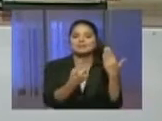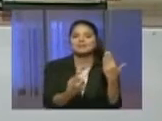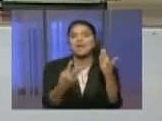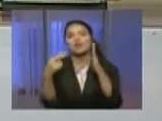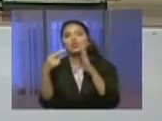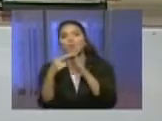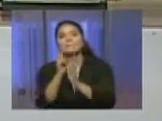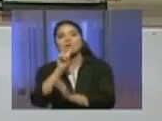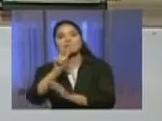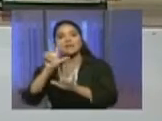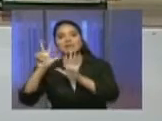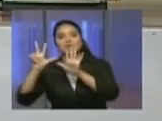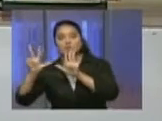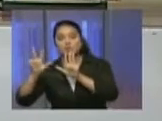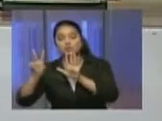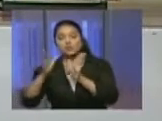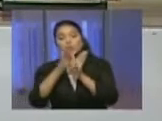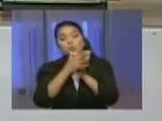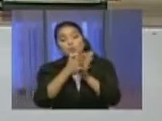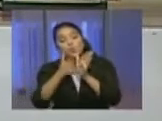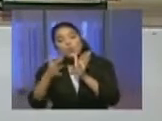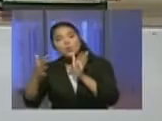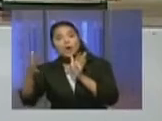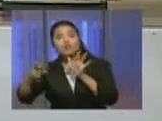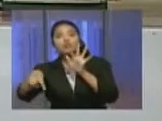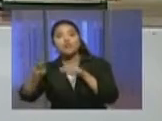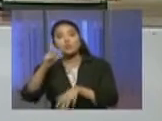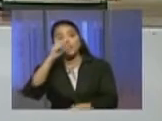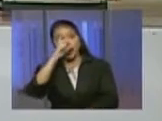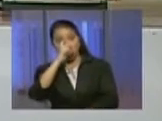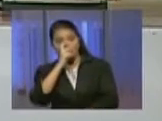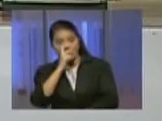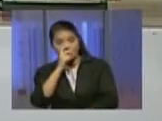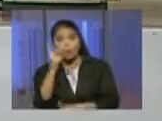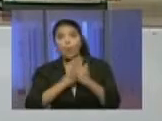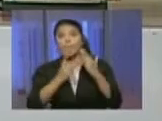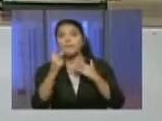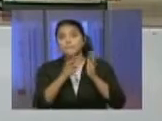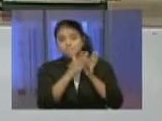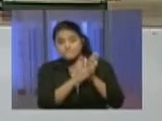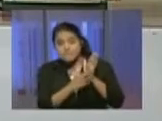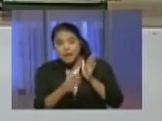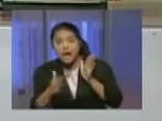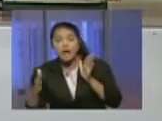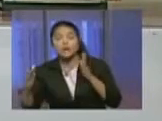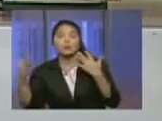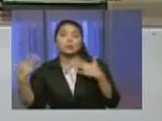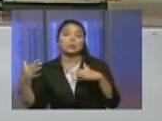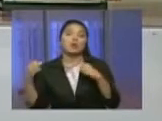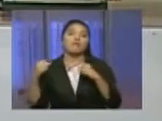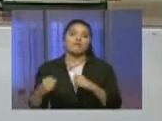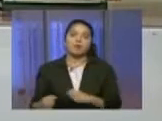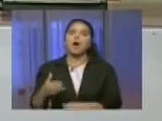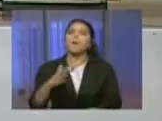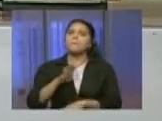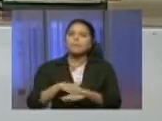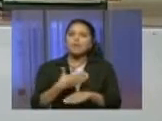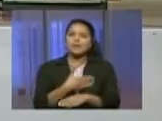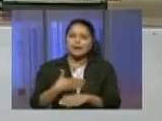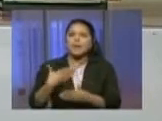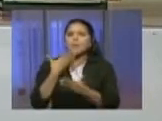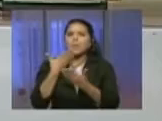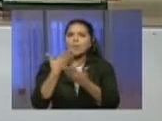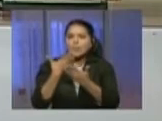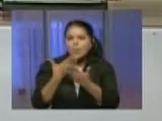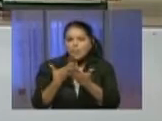2028 12 años 12 años es un plan ambicioso porque nos queremos proponer ya